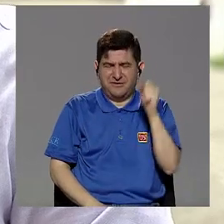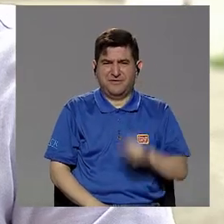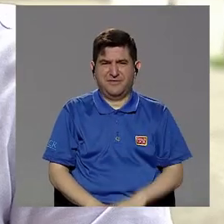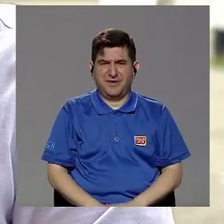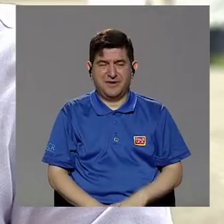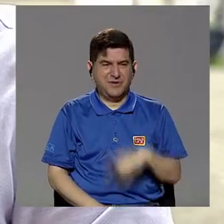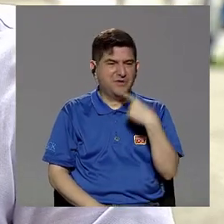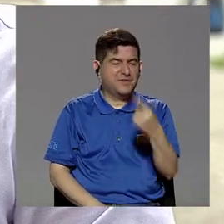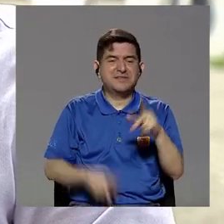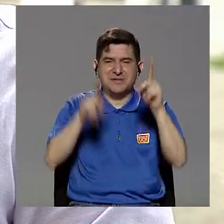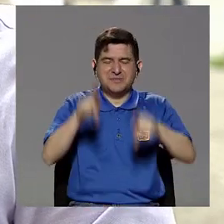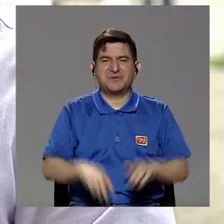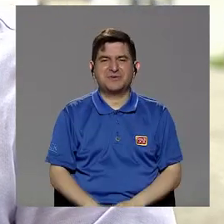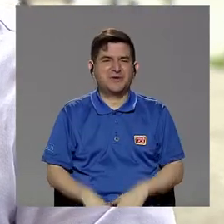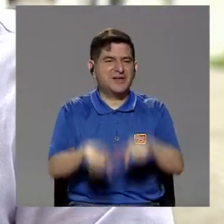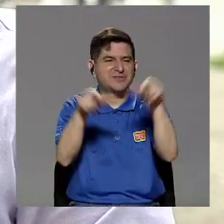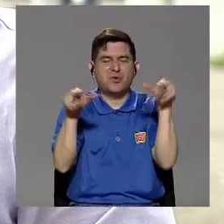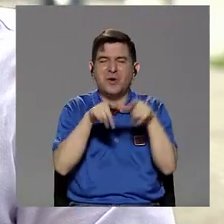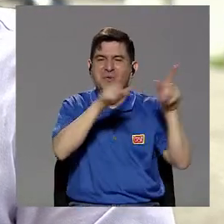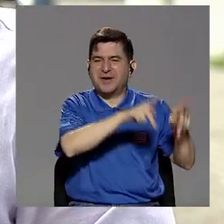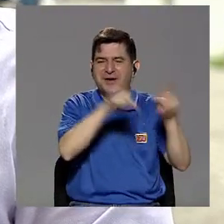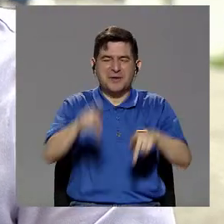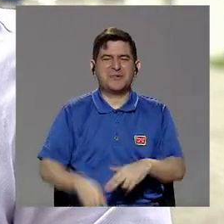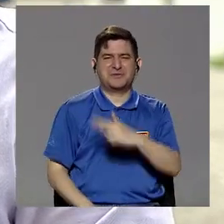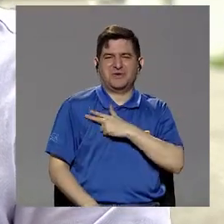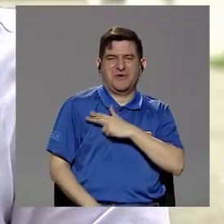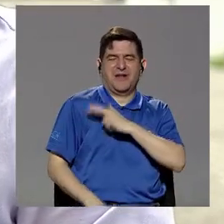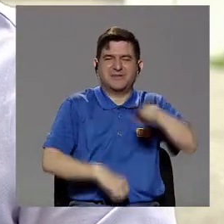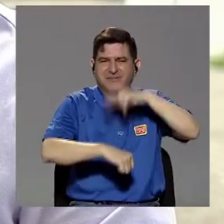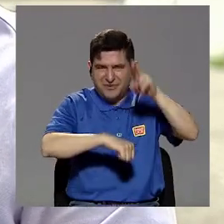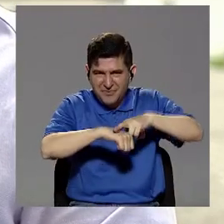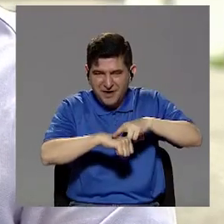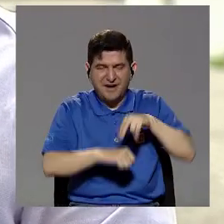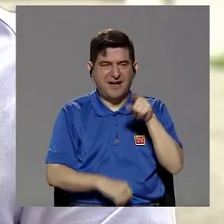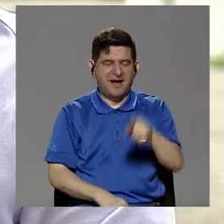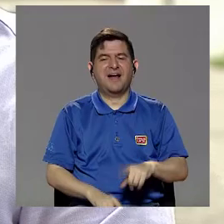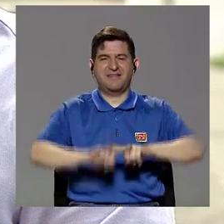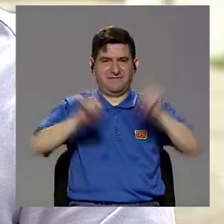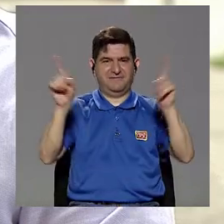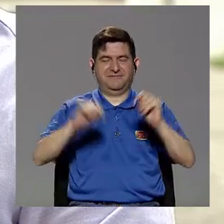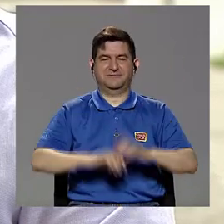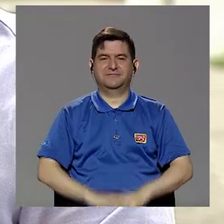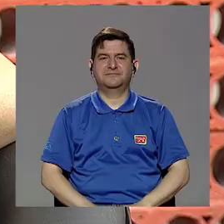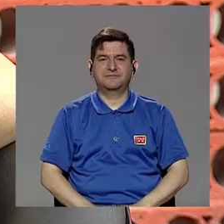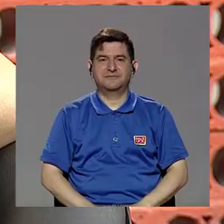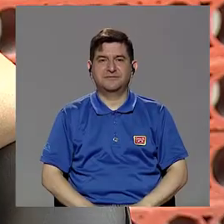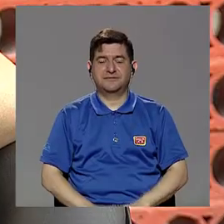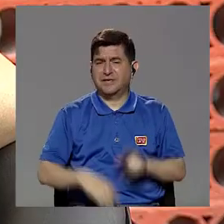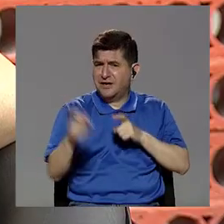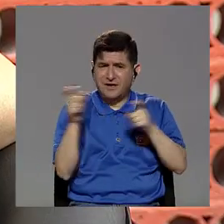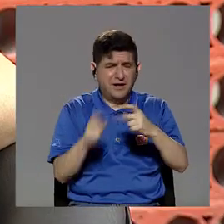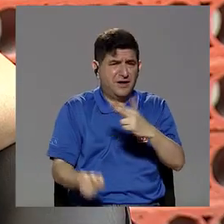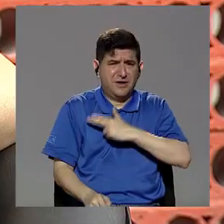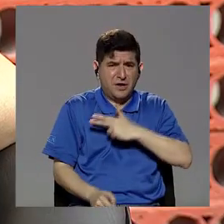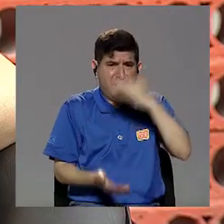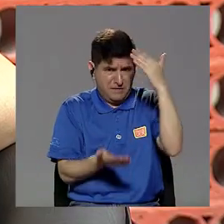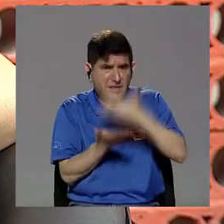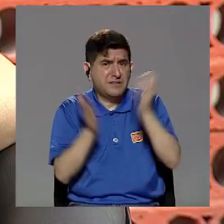¿verdad? Tal vez como orinal, le dicen a uno de los pacientes. Entonces, estas son las diferencias que hay que hacer con cada una. ¿La